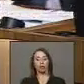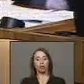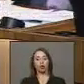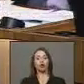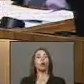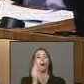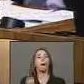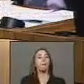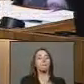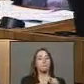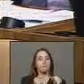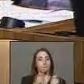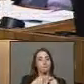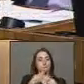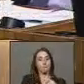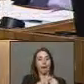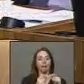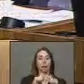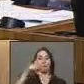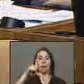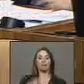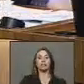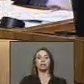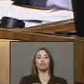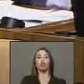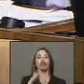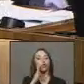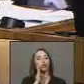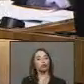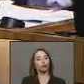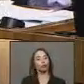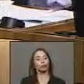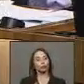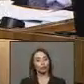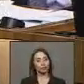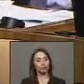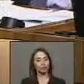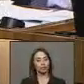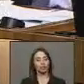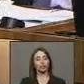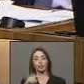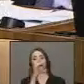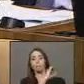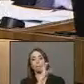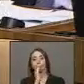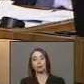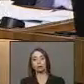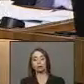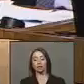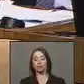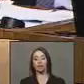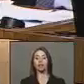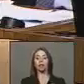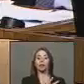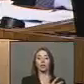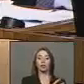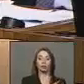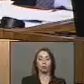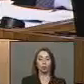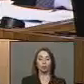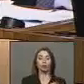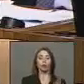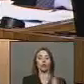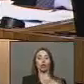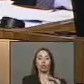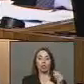incrementar los beneficios financieros con cargo del Fondo Solidario de cesantía, elevando el porcentaje promedio de remuneraciones en